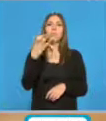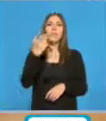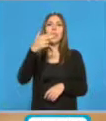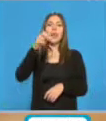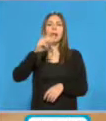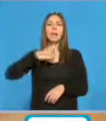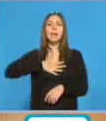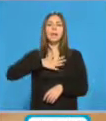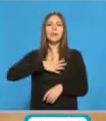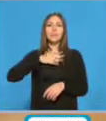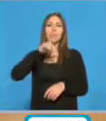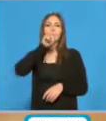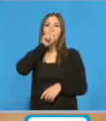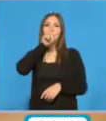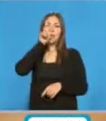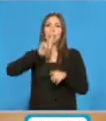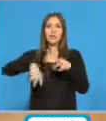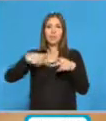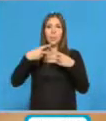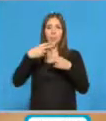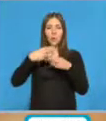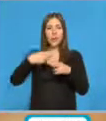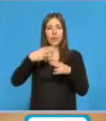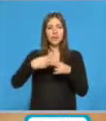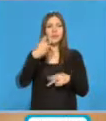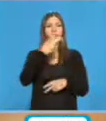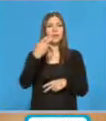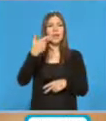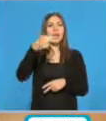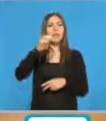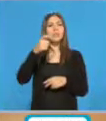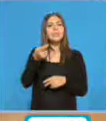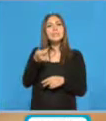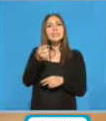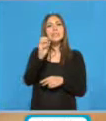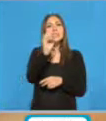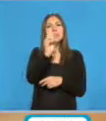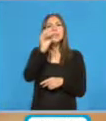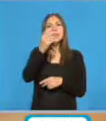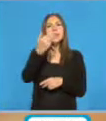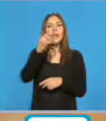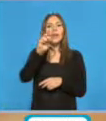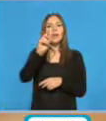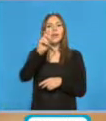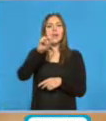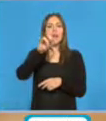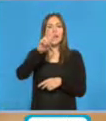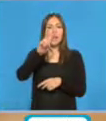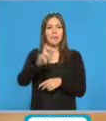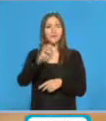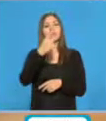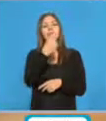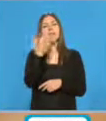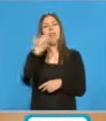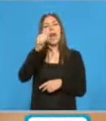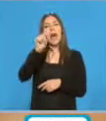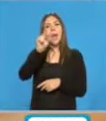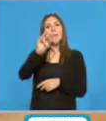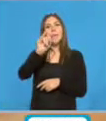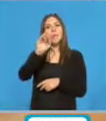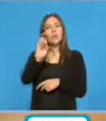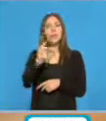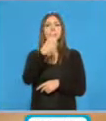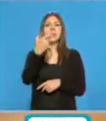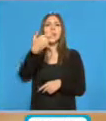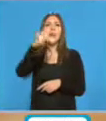pollo deshuesada, 200 gramos de chícharo de nieve o tirabeque, 150 gramos de apio, 100 gramos